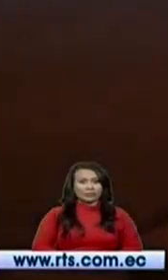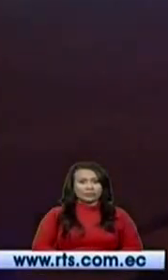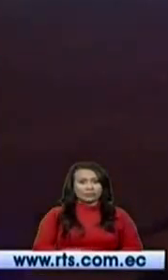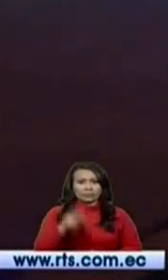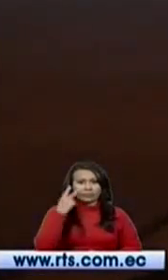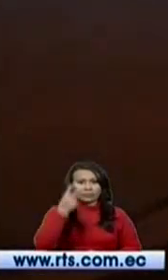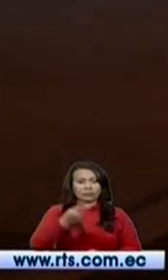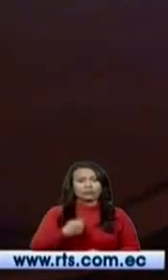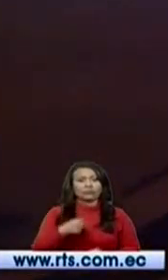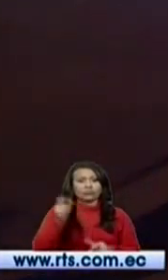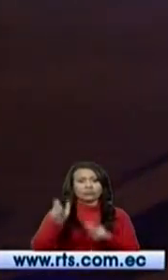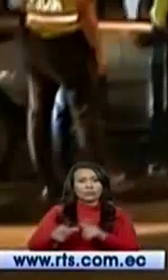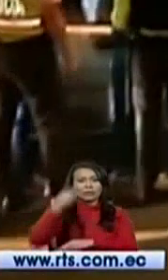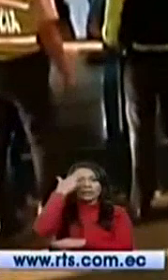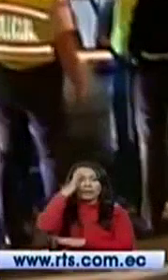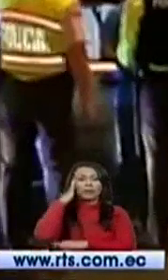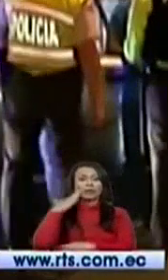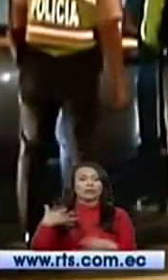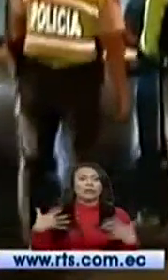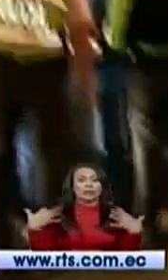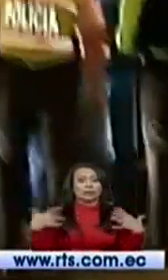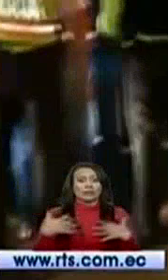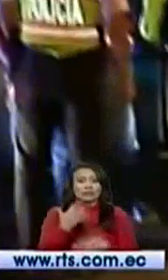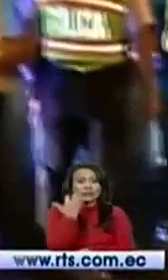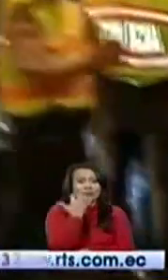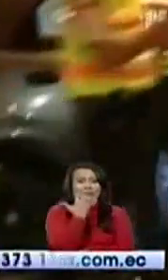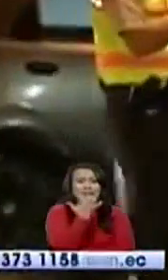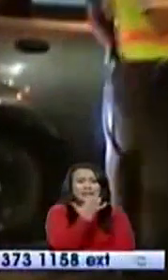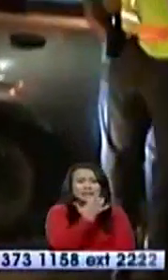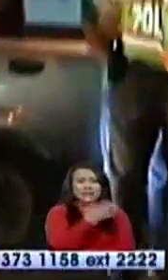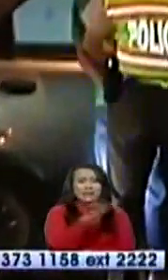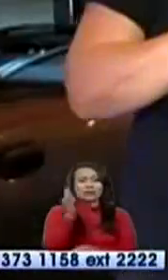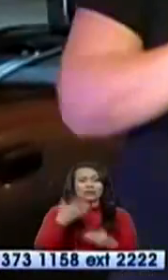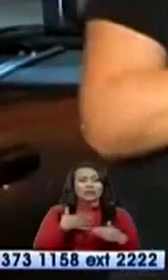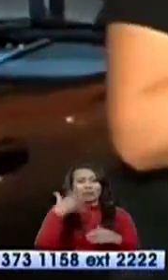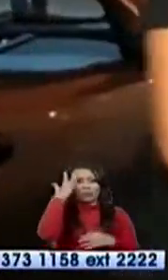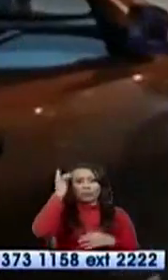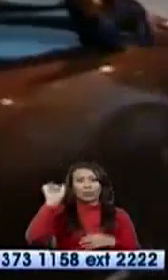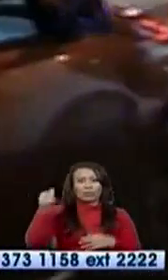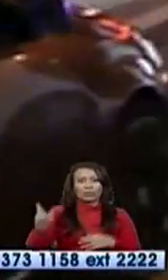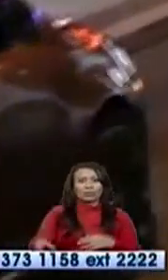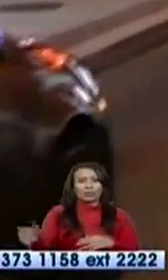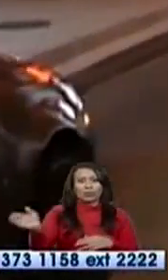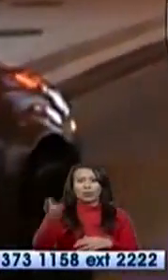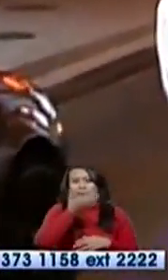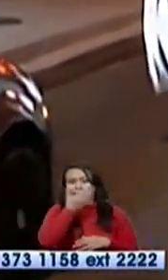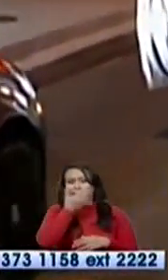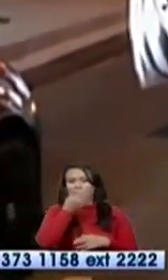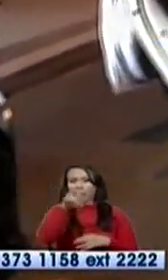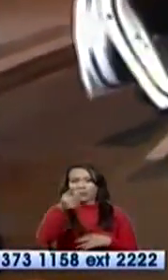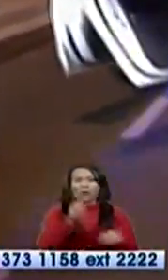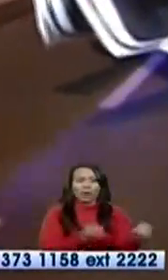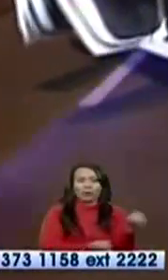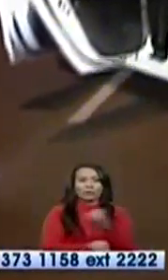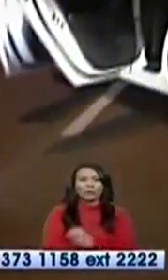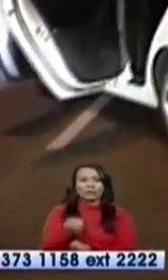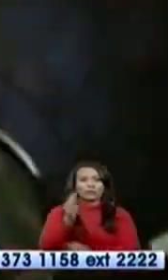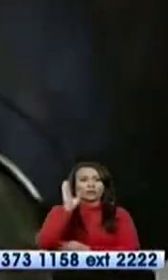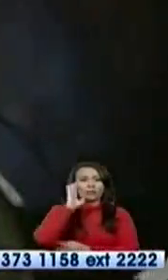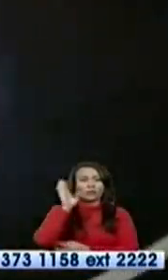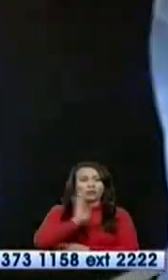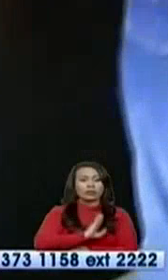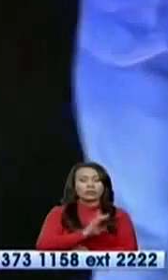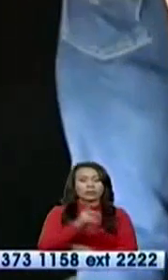Aún nerviosa por los 40 minutos que debió vivir sometida por el AMPA, esta comisaria de policías hizo frente a los